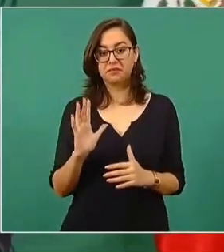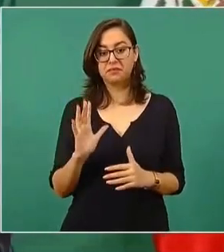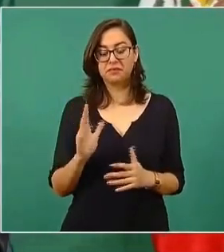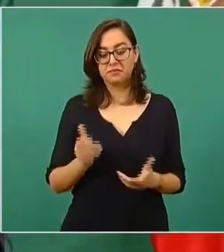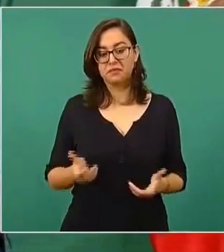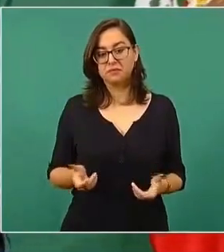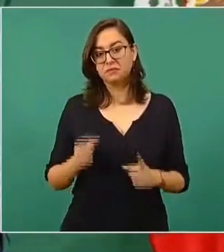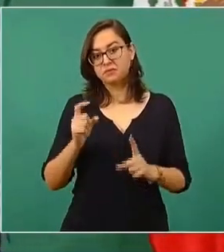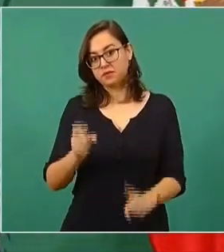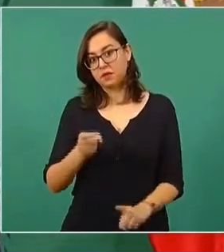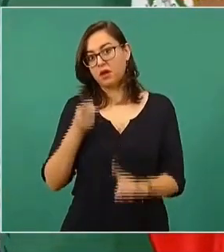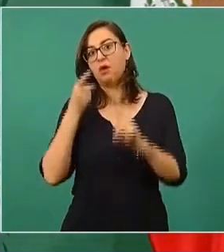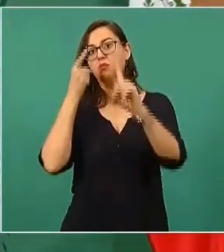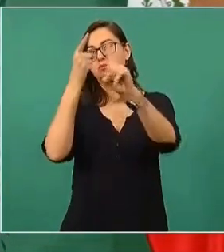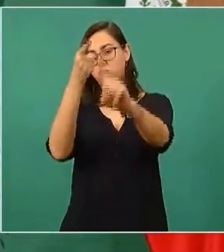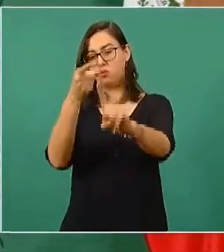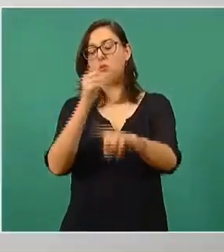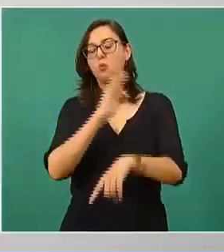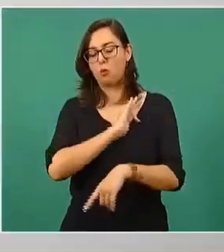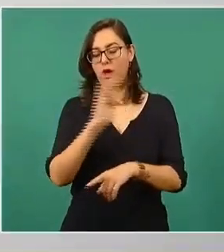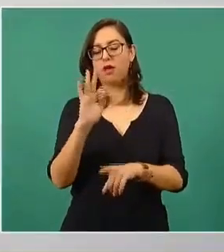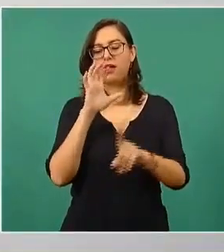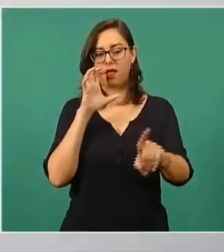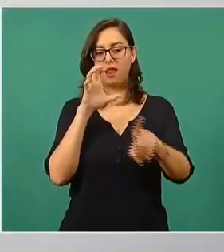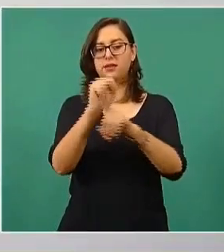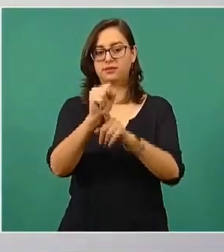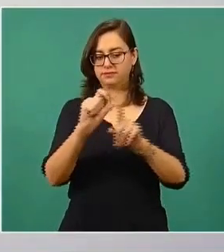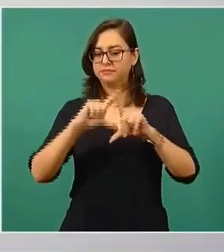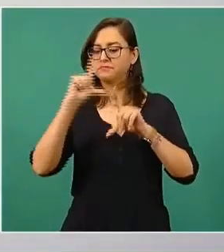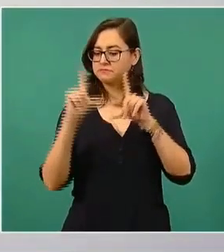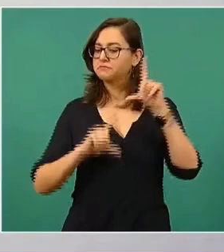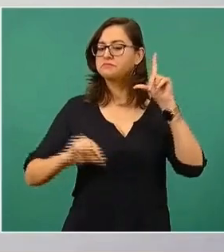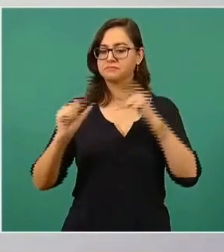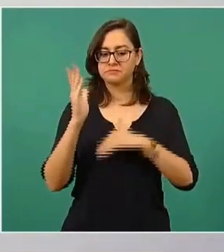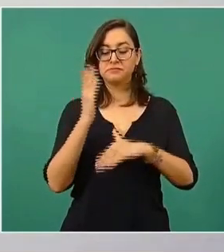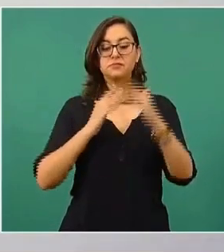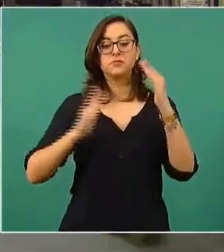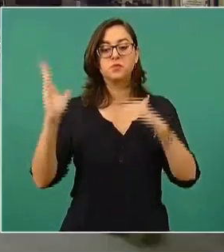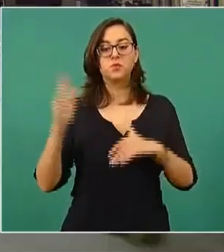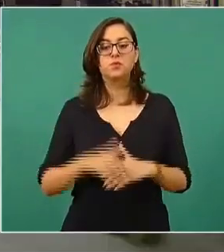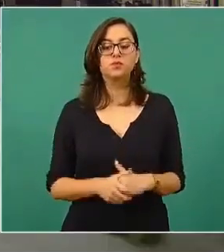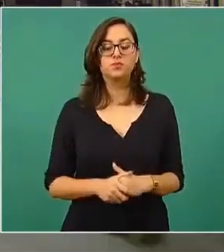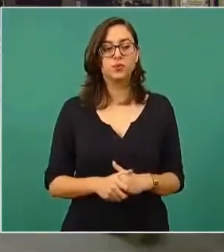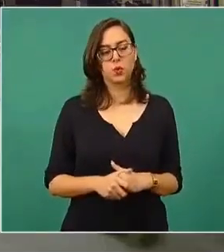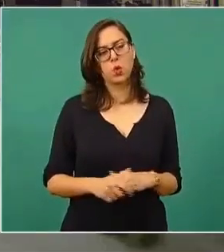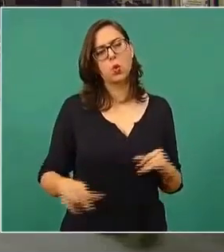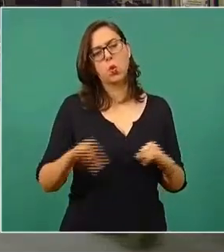hacia la prosperidad de México y de su pueblo. Presidente, le pediré una opinión